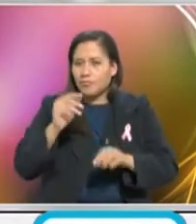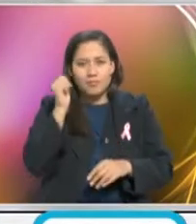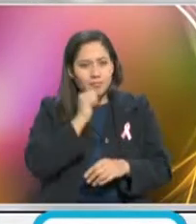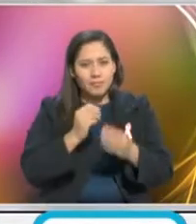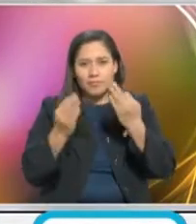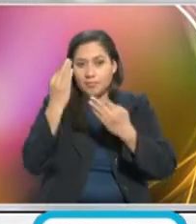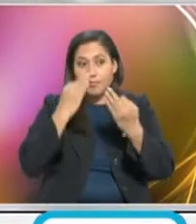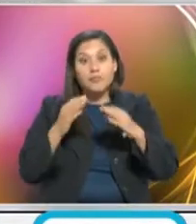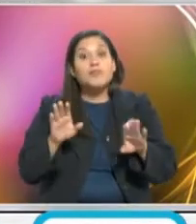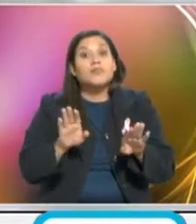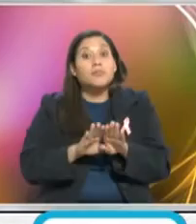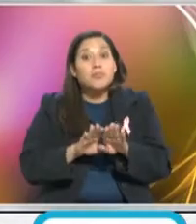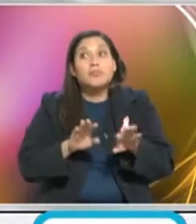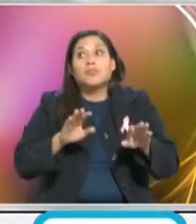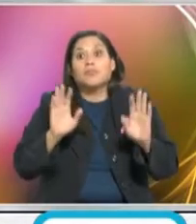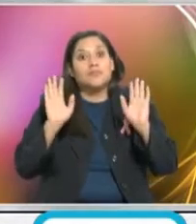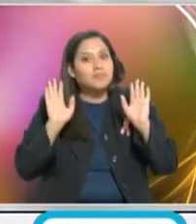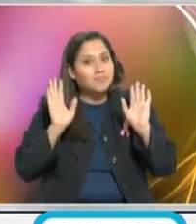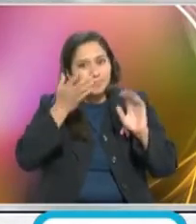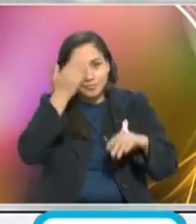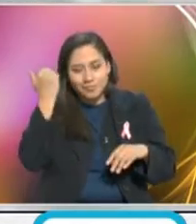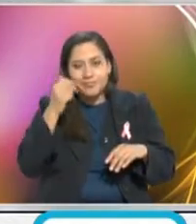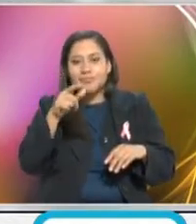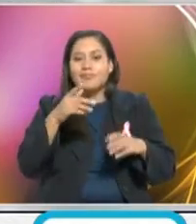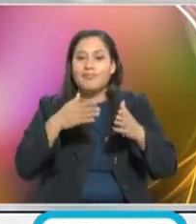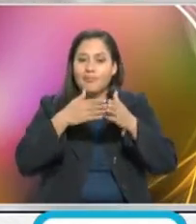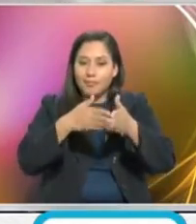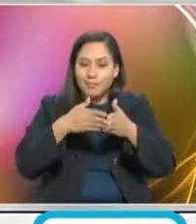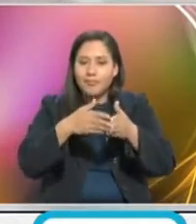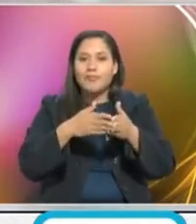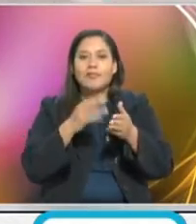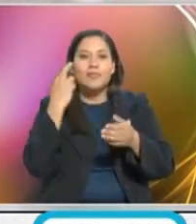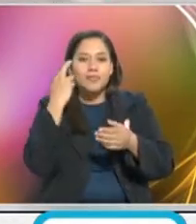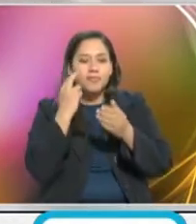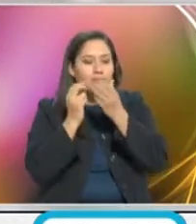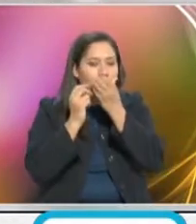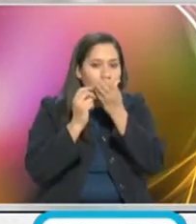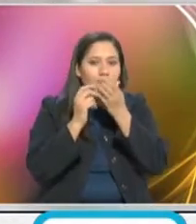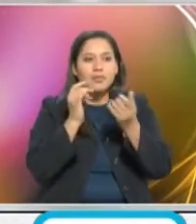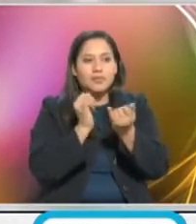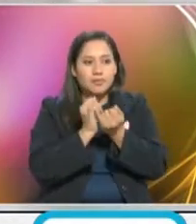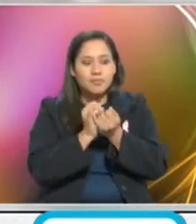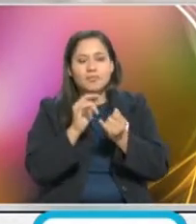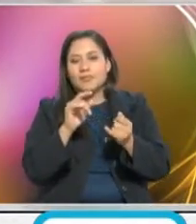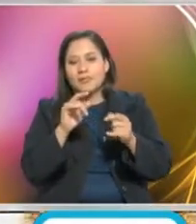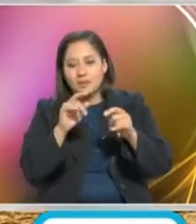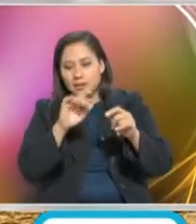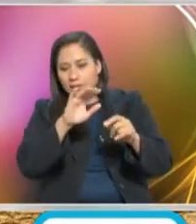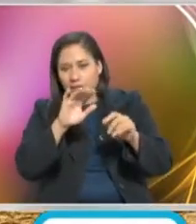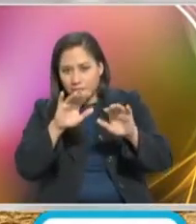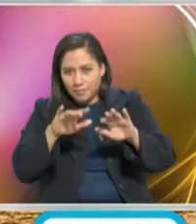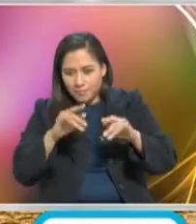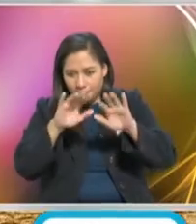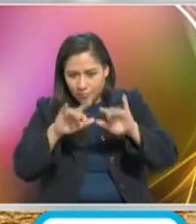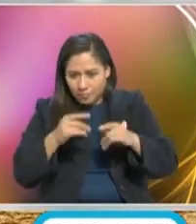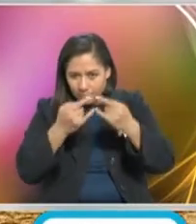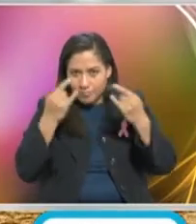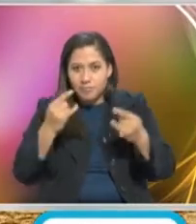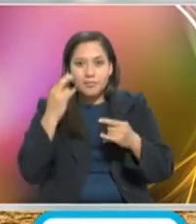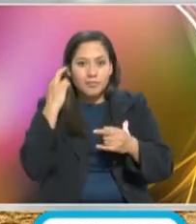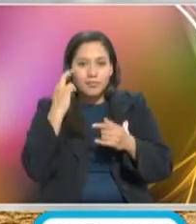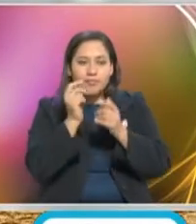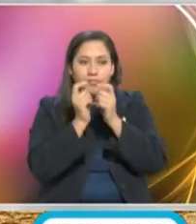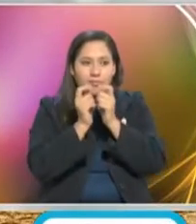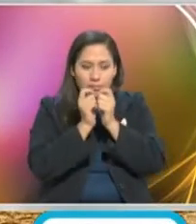Ah. Yo no sé cómo le hacía. Hacía barcos de radio control, hacía aviones de radio control. En su oficina había un trenecito